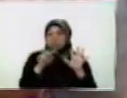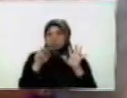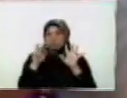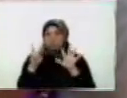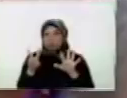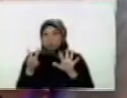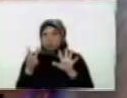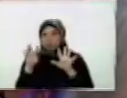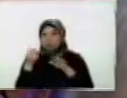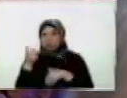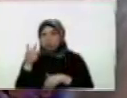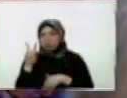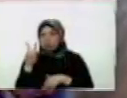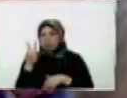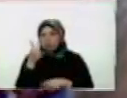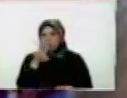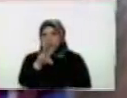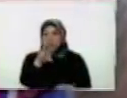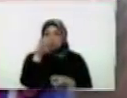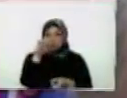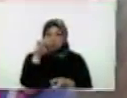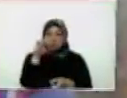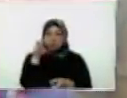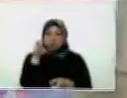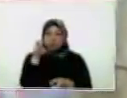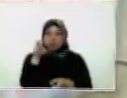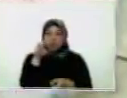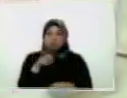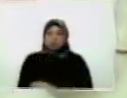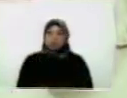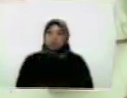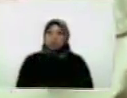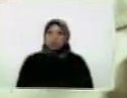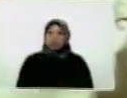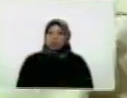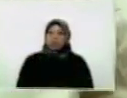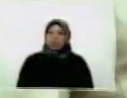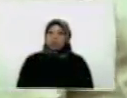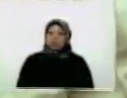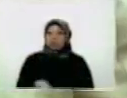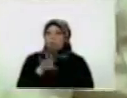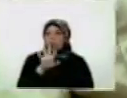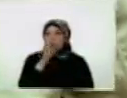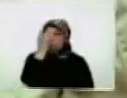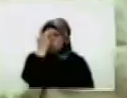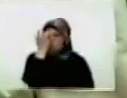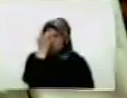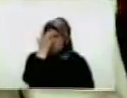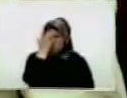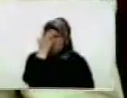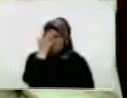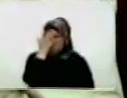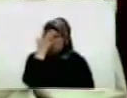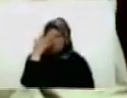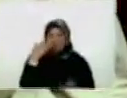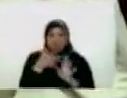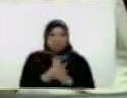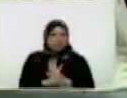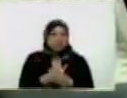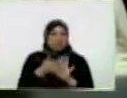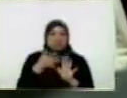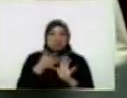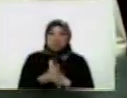y de 12 bolívares. Miren, el 4 de febrero tiene tanta